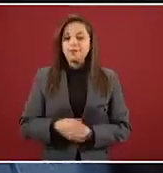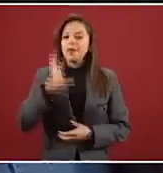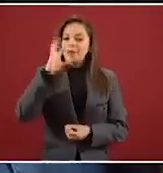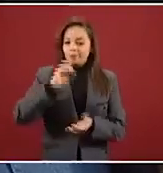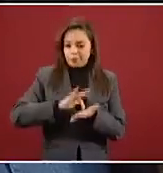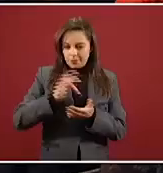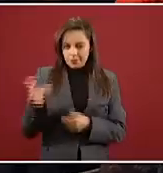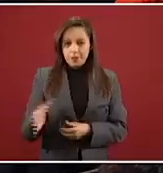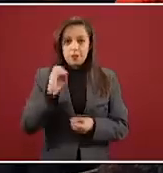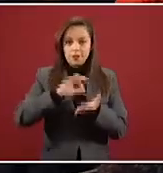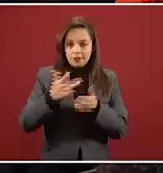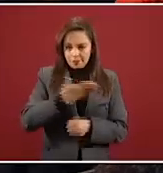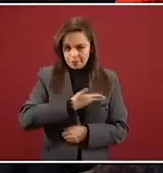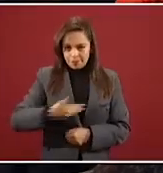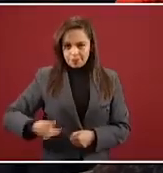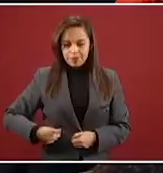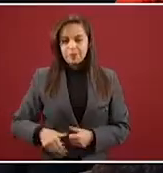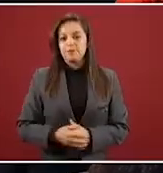Gracias, presidente. Gracias.